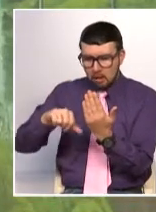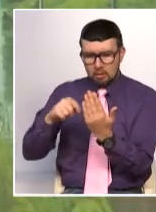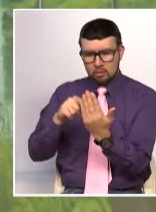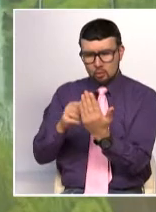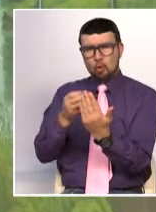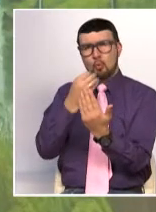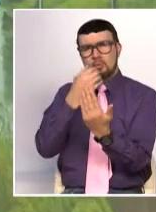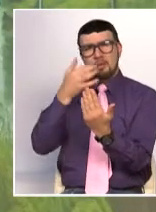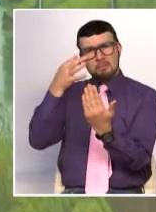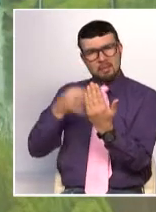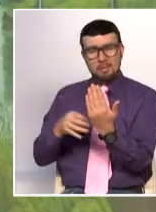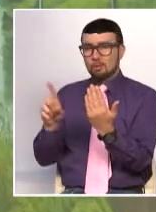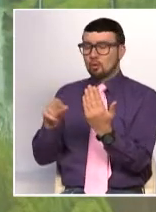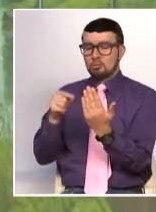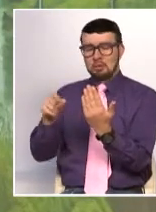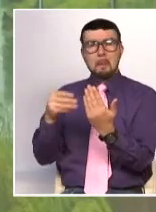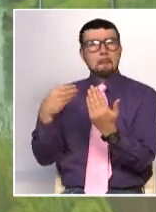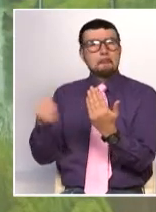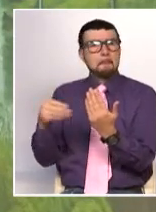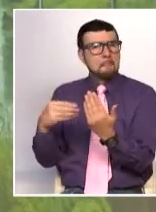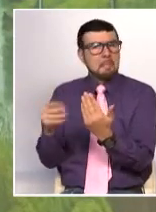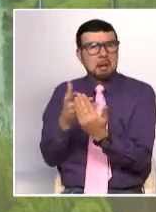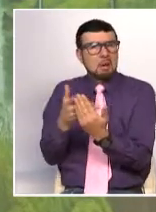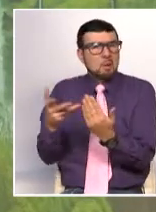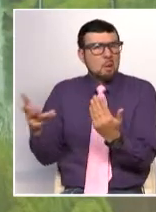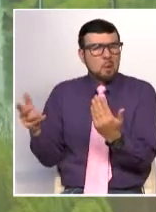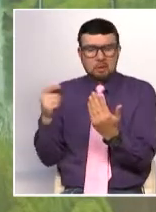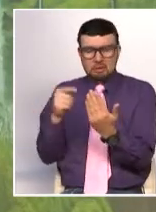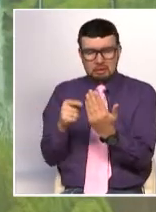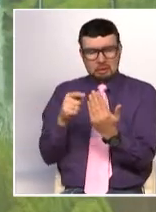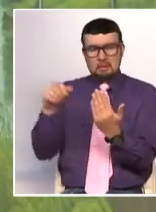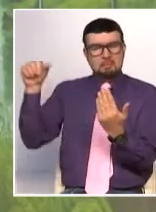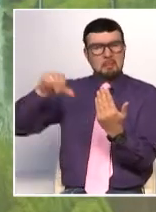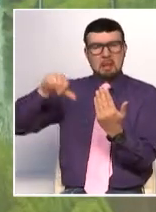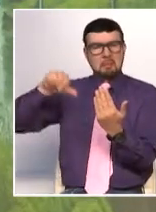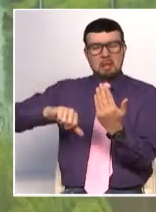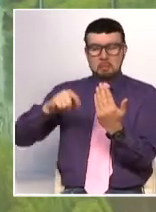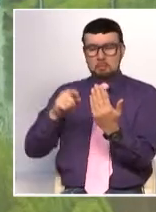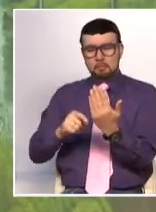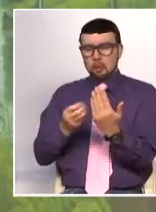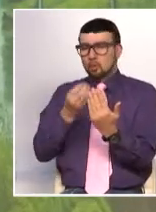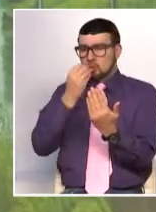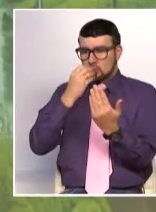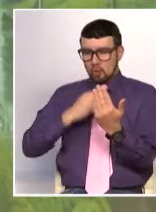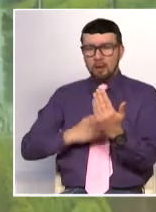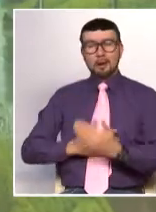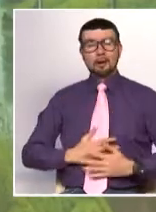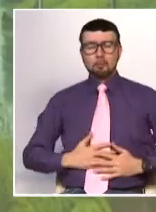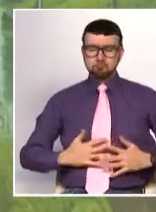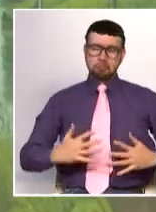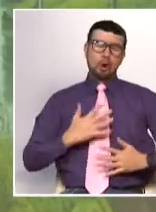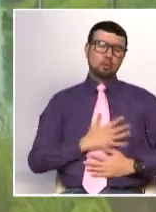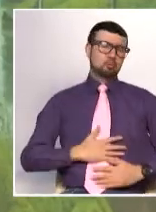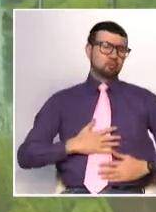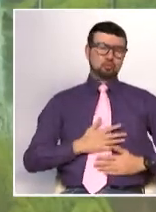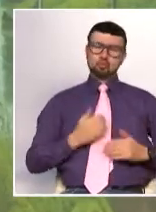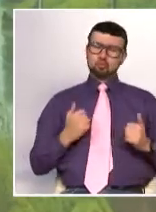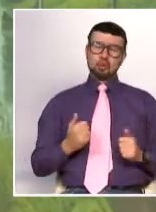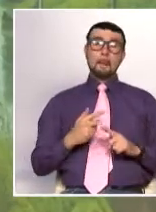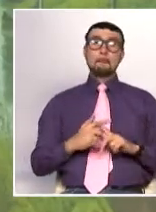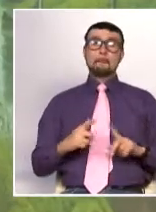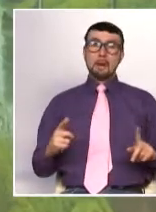que lo que estamos llevando es una serie de conjunto de cosas que nos pueden quitar el hambre pero nos dan unos